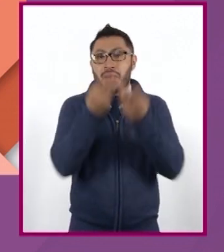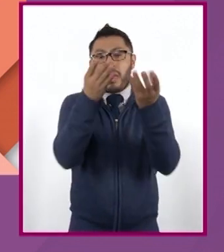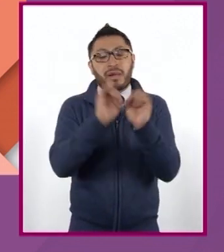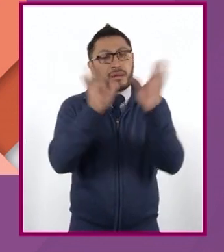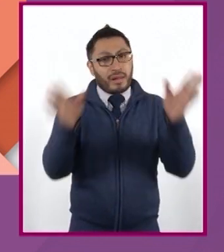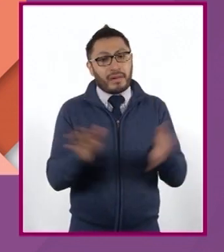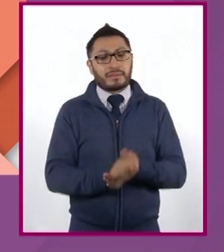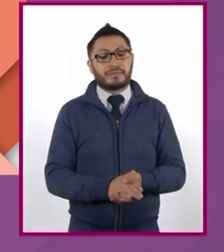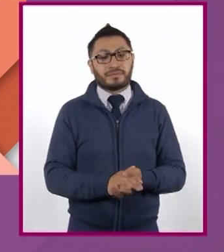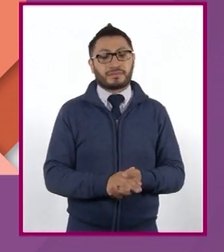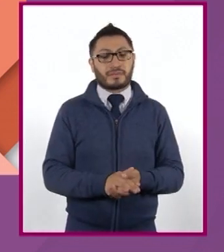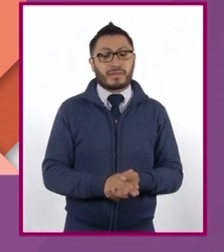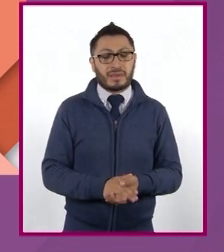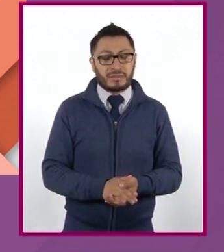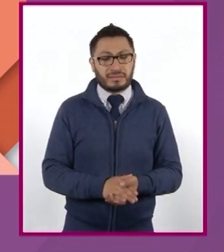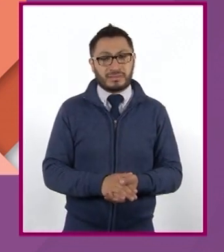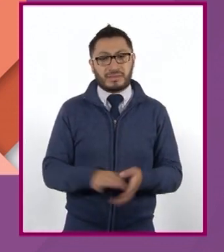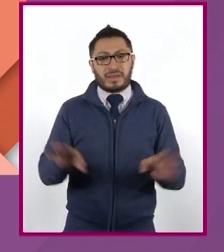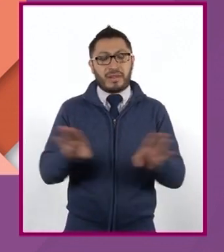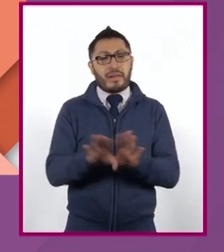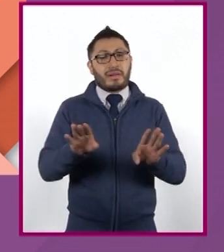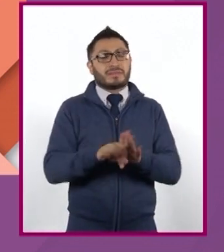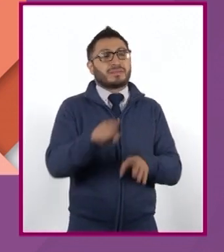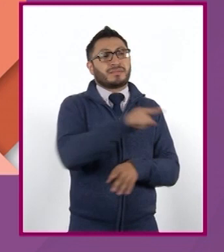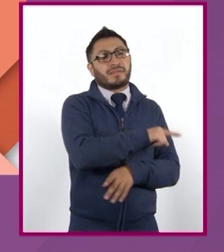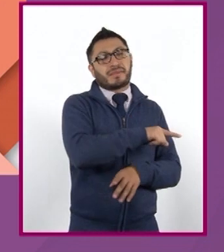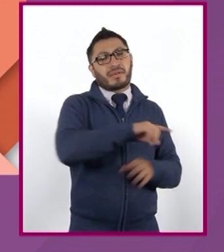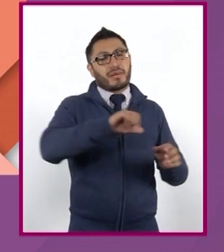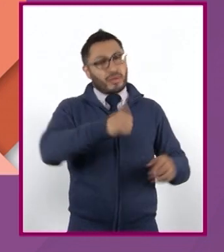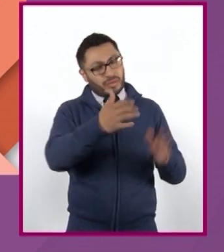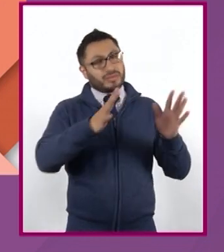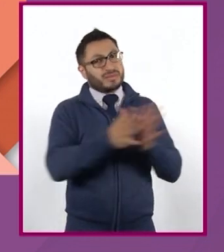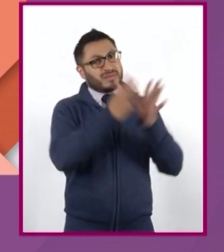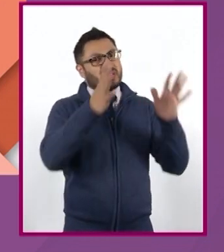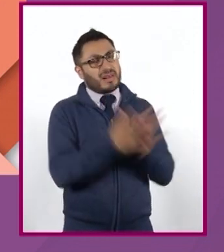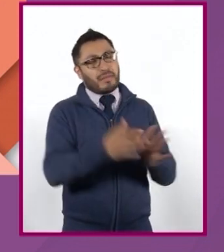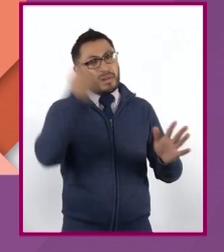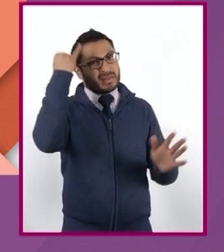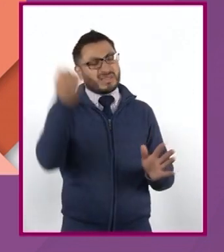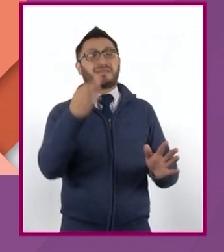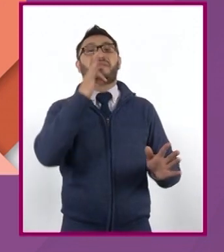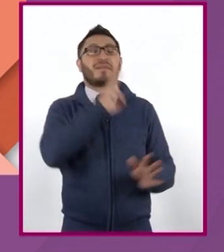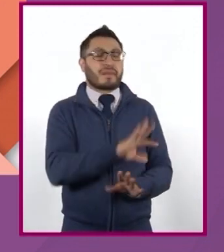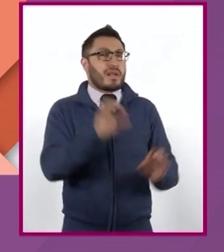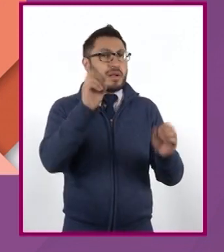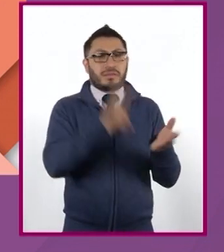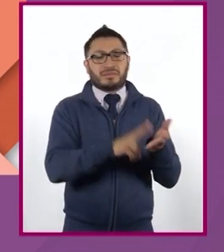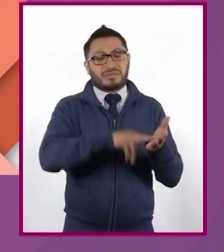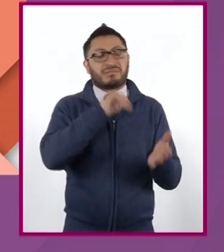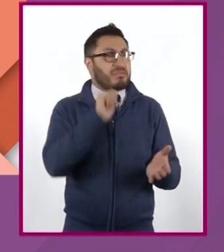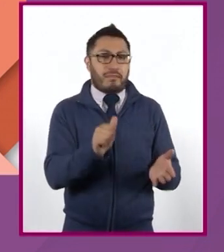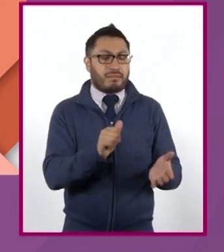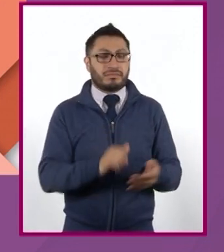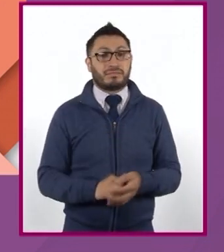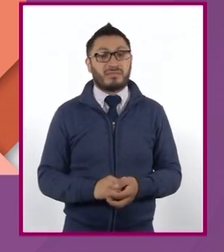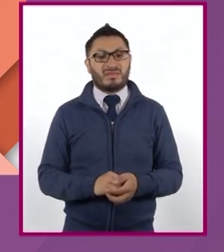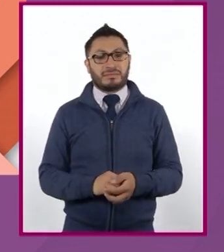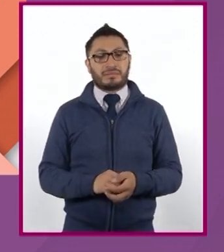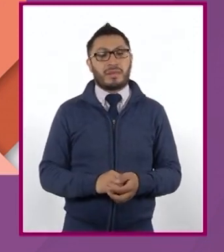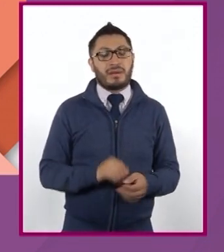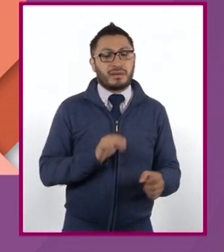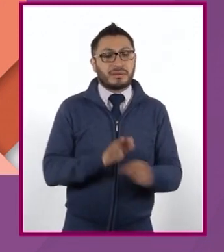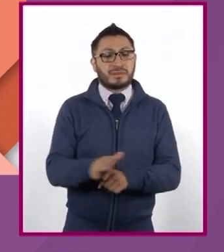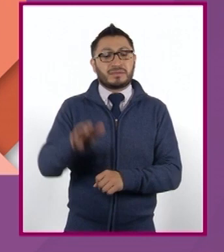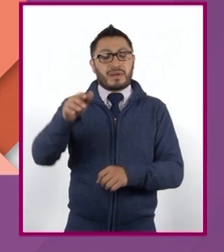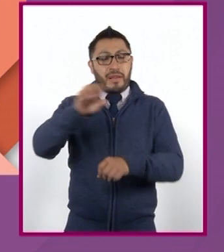contraargumentar que las ideas de sus opositores son poco confiables o inválidas. Las que apelan a la